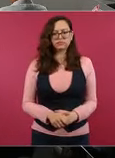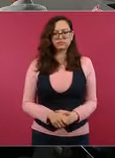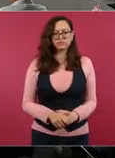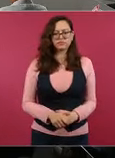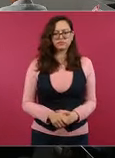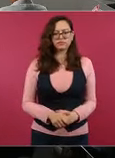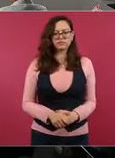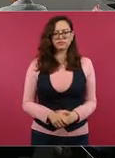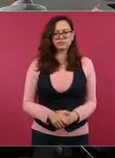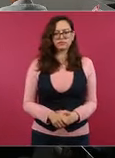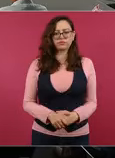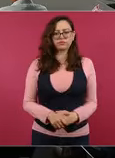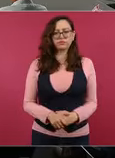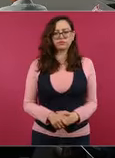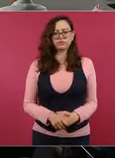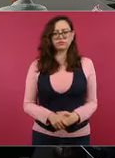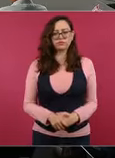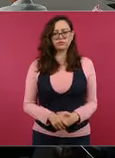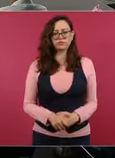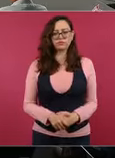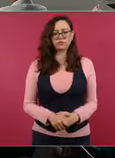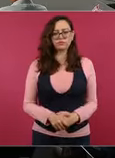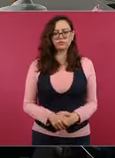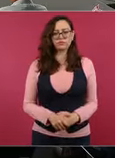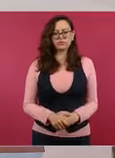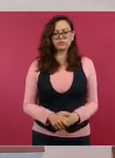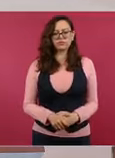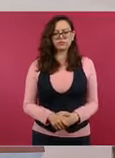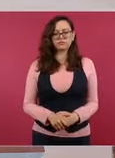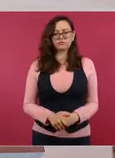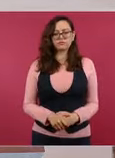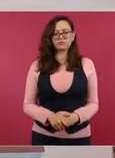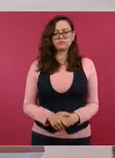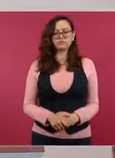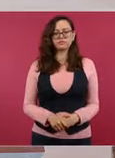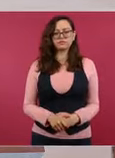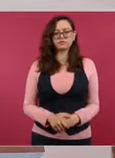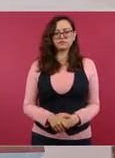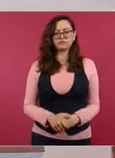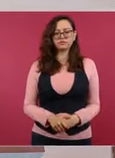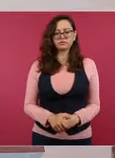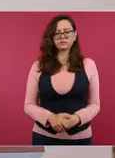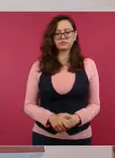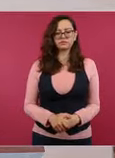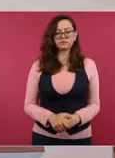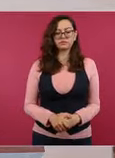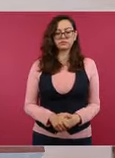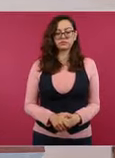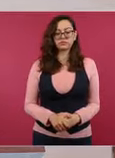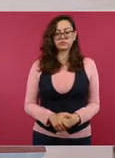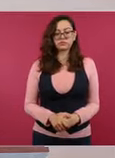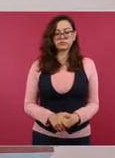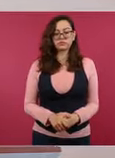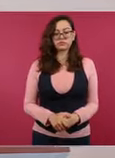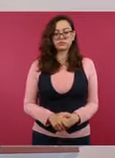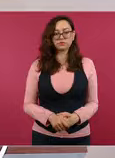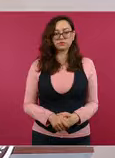que incluso llevó a la detención de personas